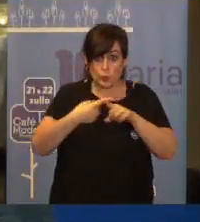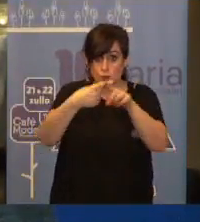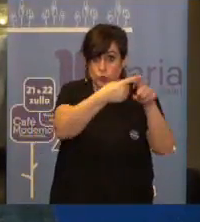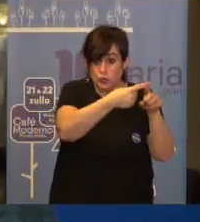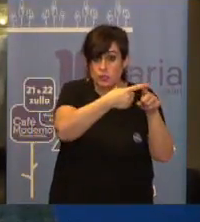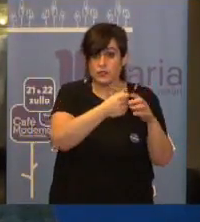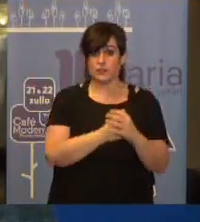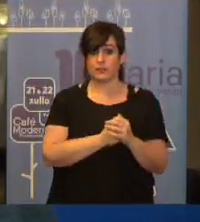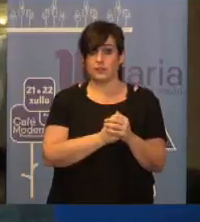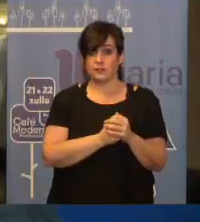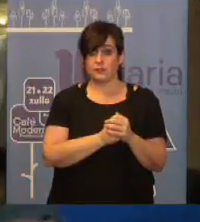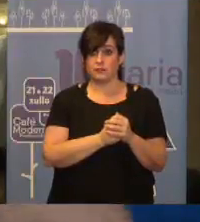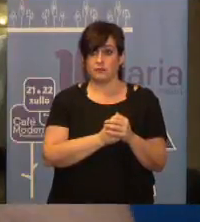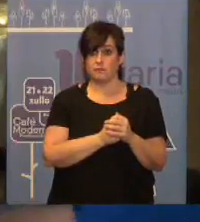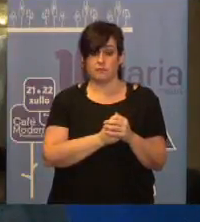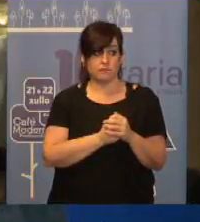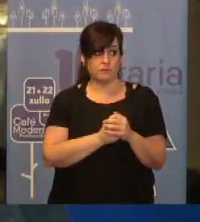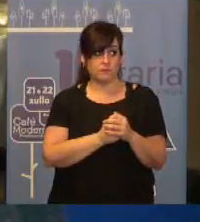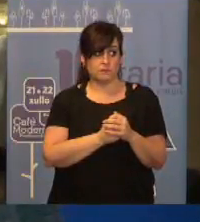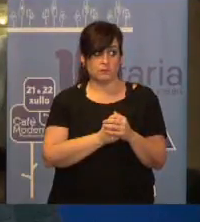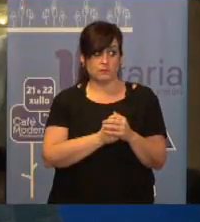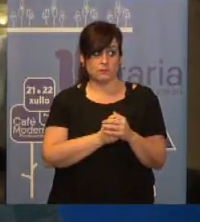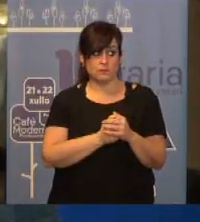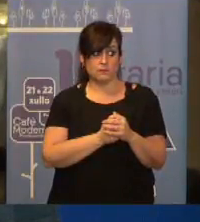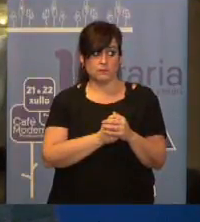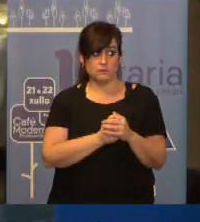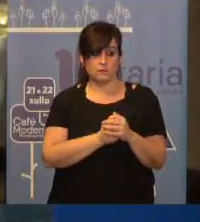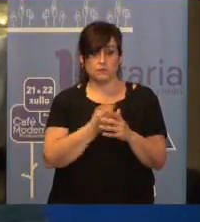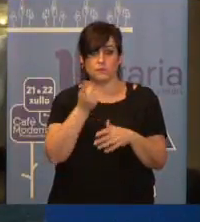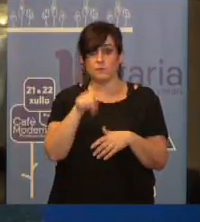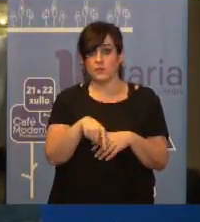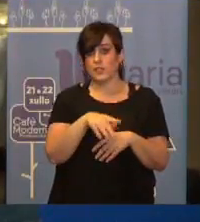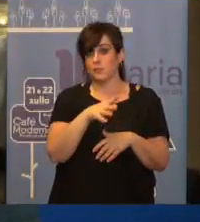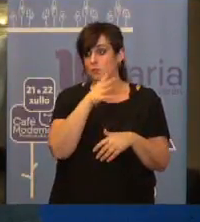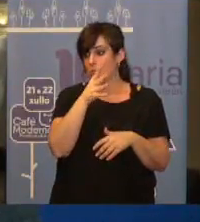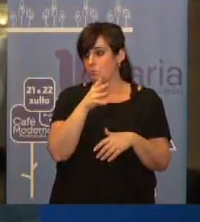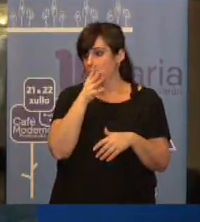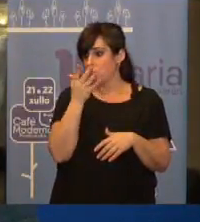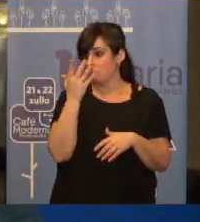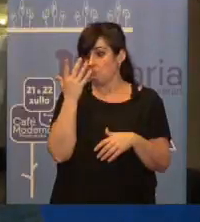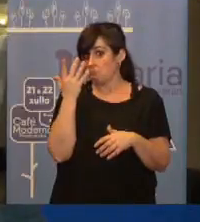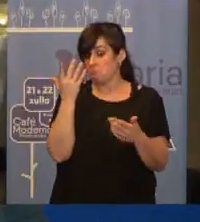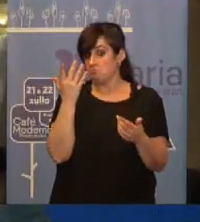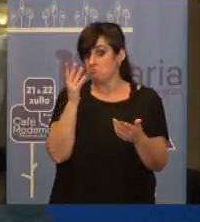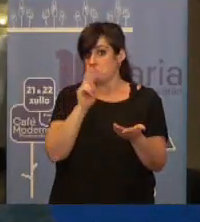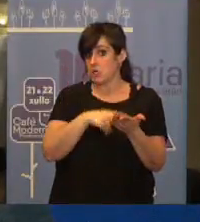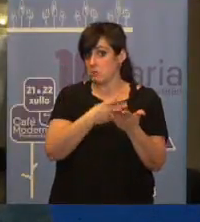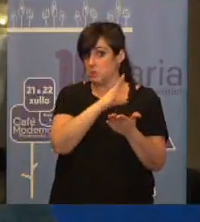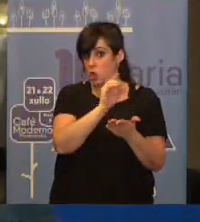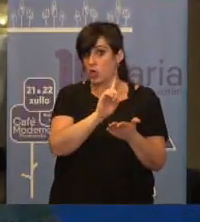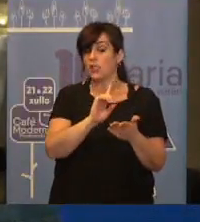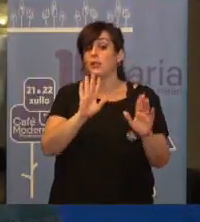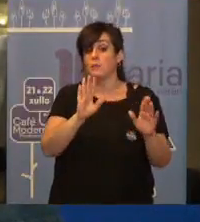incidente co recentemente falecido Fernández Albor, E o bipartito, que foi nas condicións